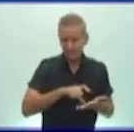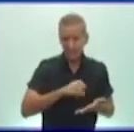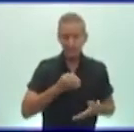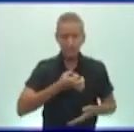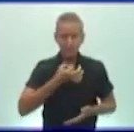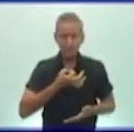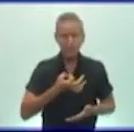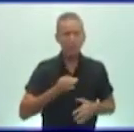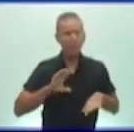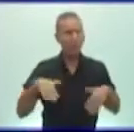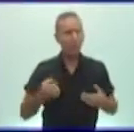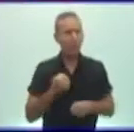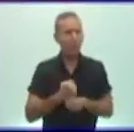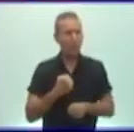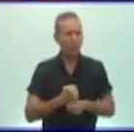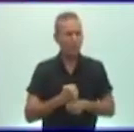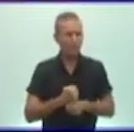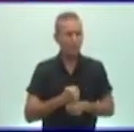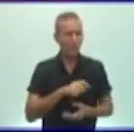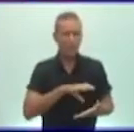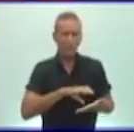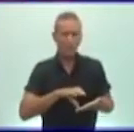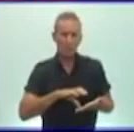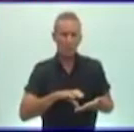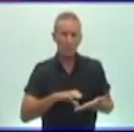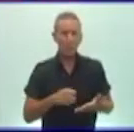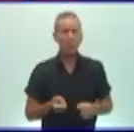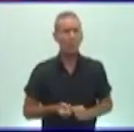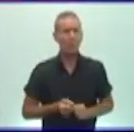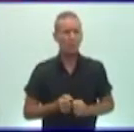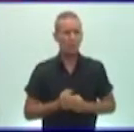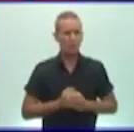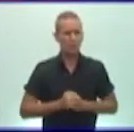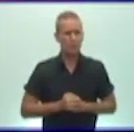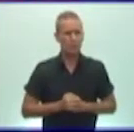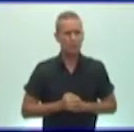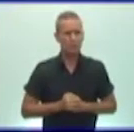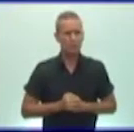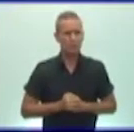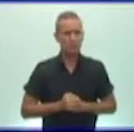de texto y el cuaderno de trabajo durante la semana?